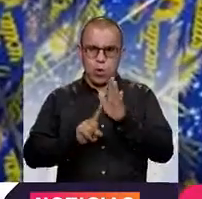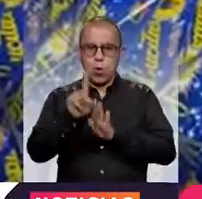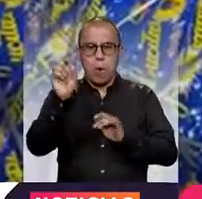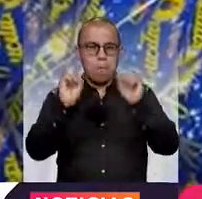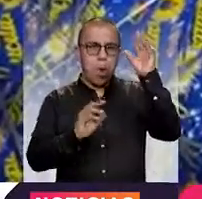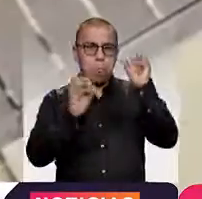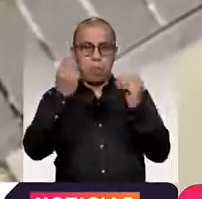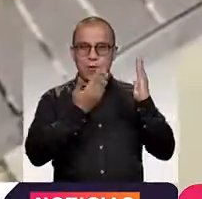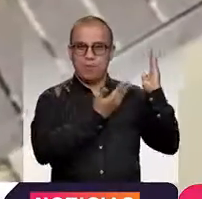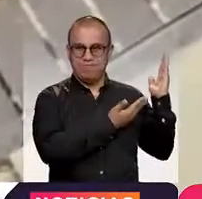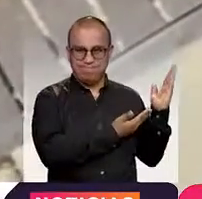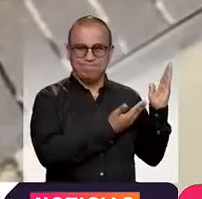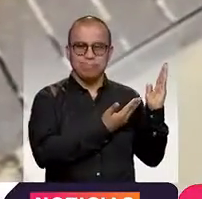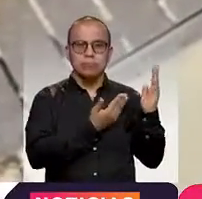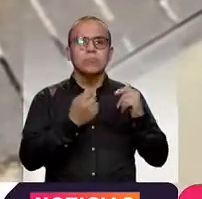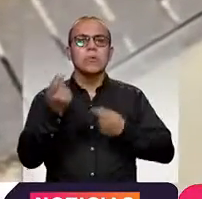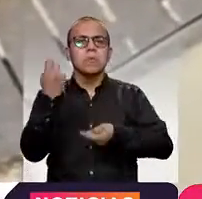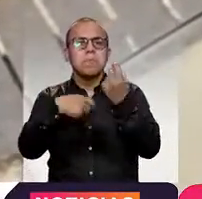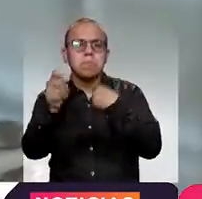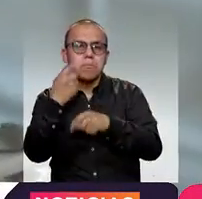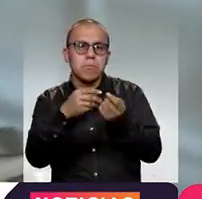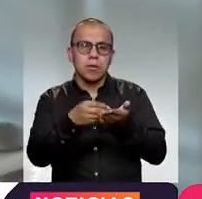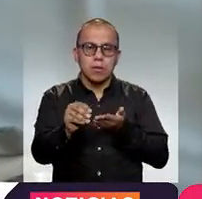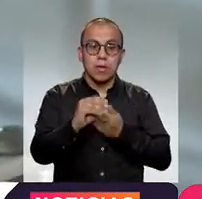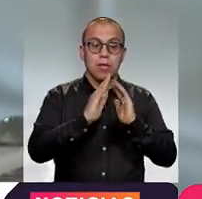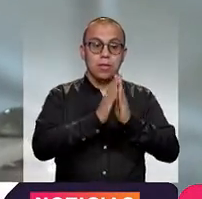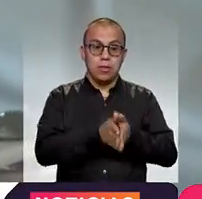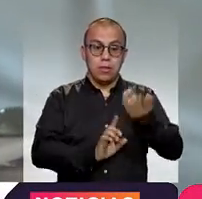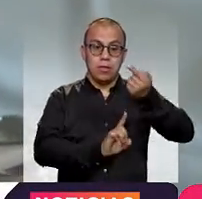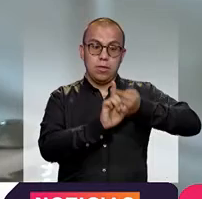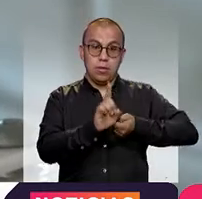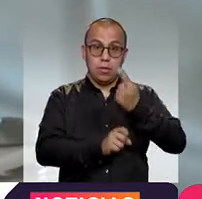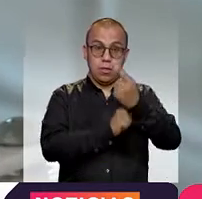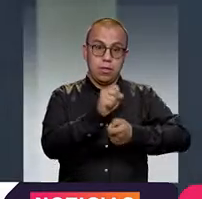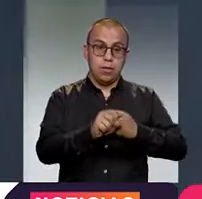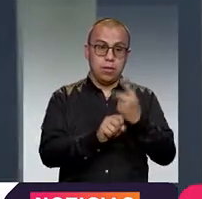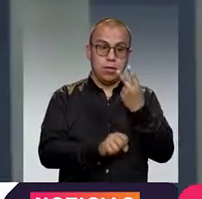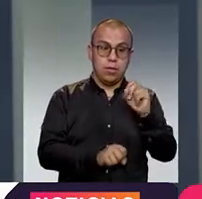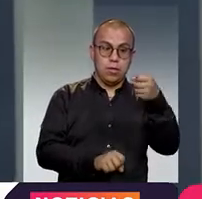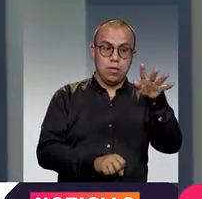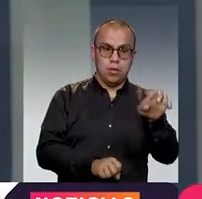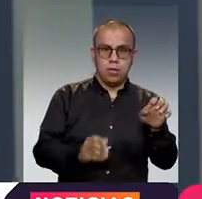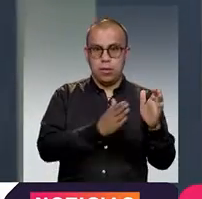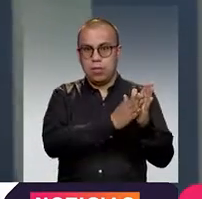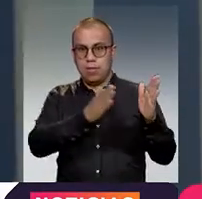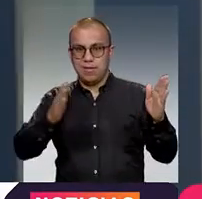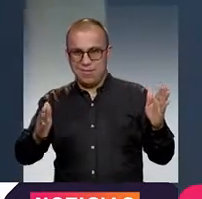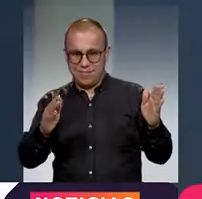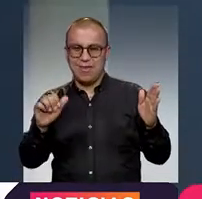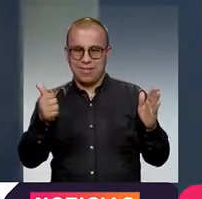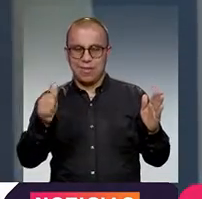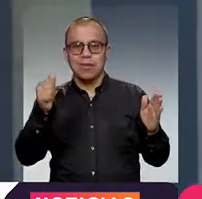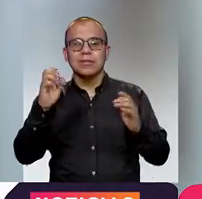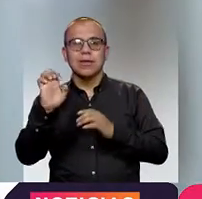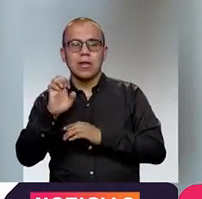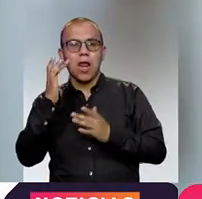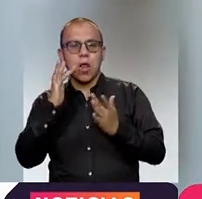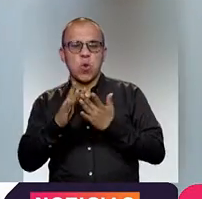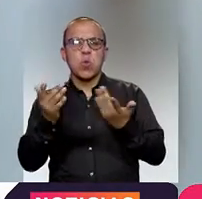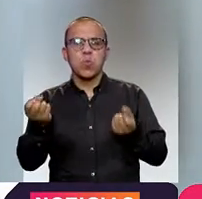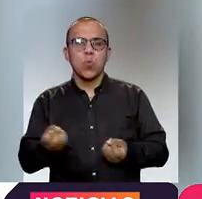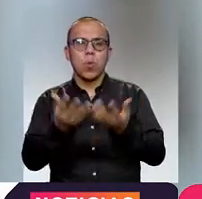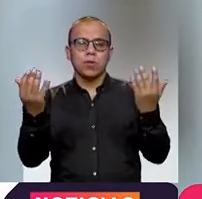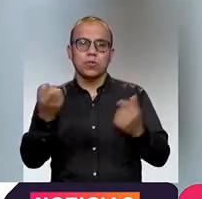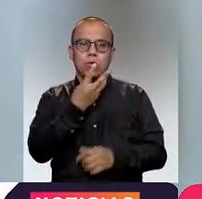autoridades hicieron un llamado destacando que entre el 1 de diciembre de 2019 y el 10 de enero de 2020 se registraron en el